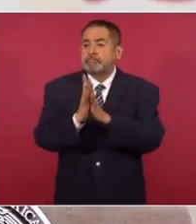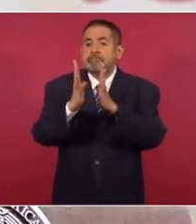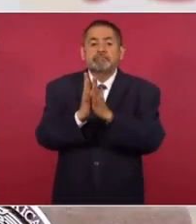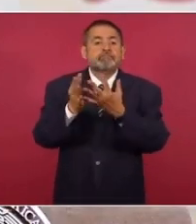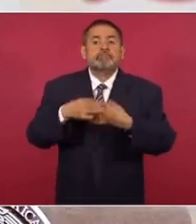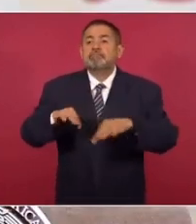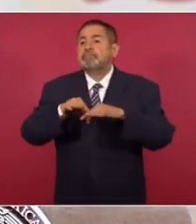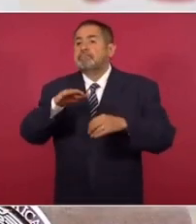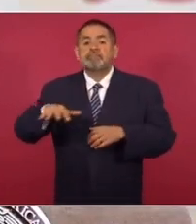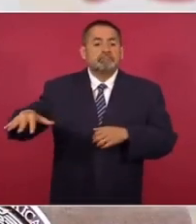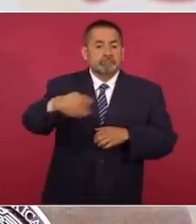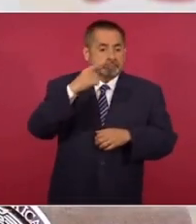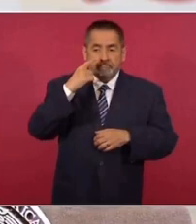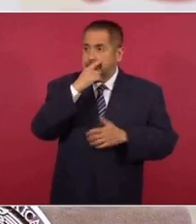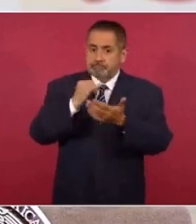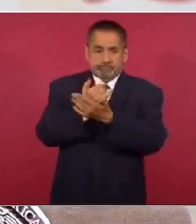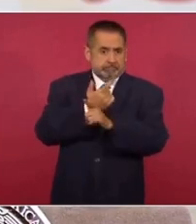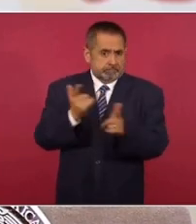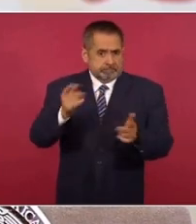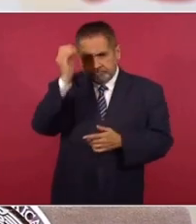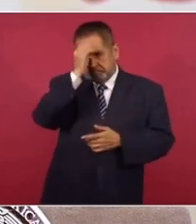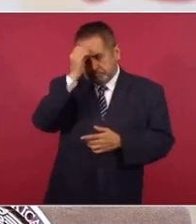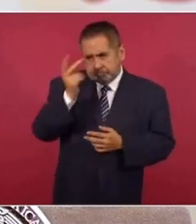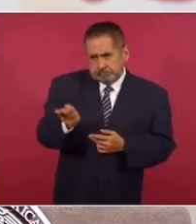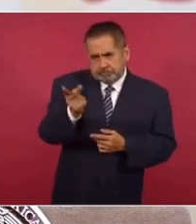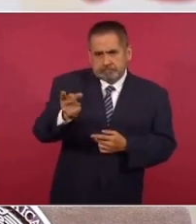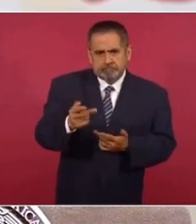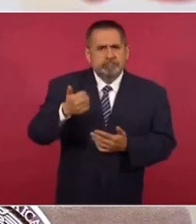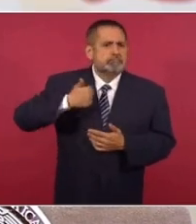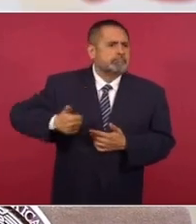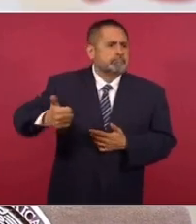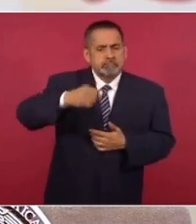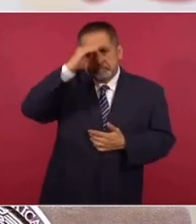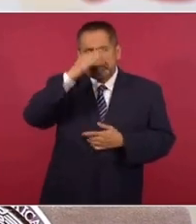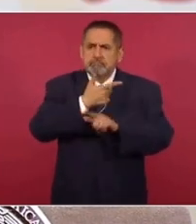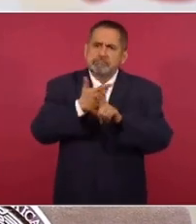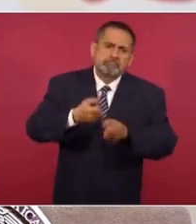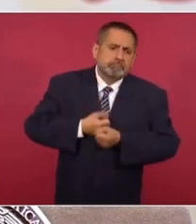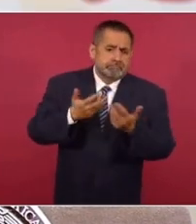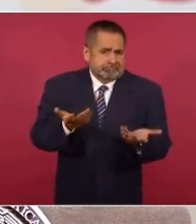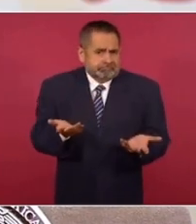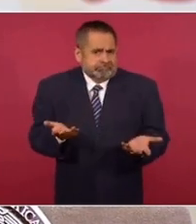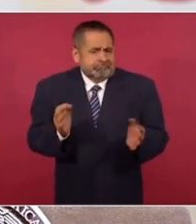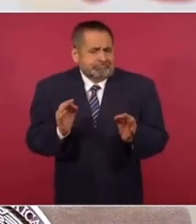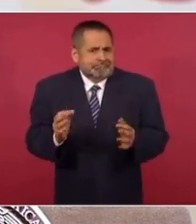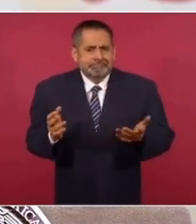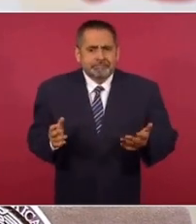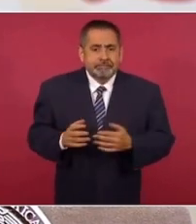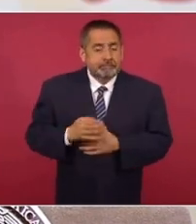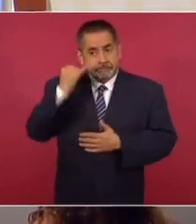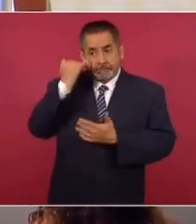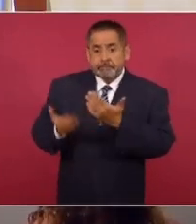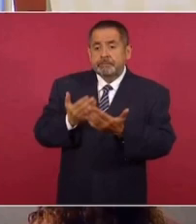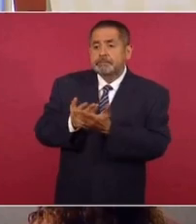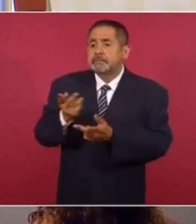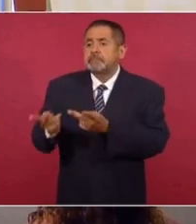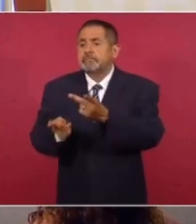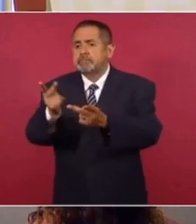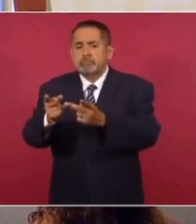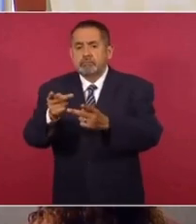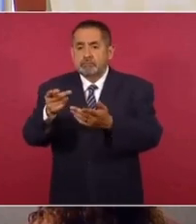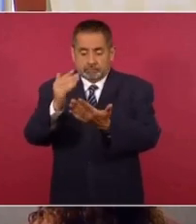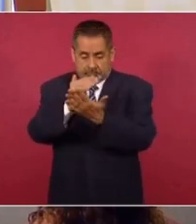es un ejercicio democrático, parte de la libertad de pensamiento y la libertad de expresión. Se propone una consulta sin